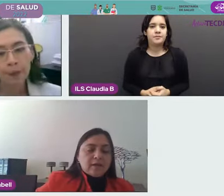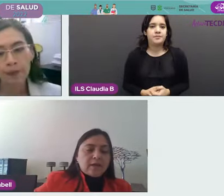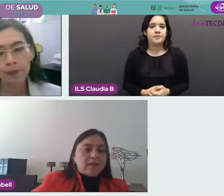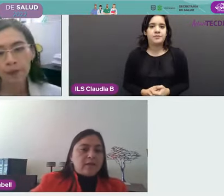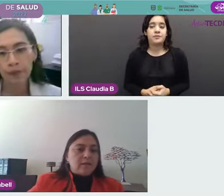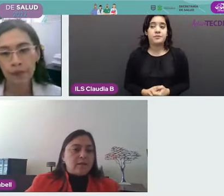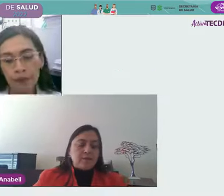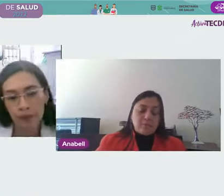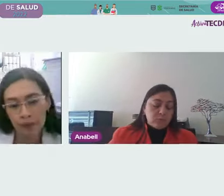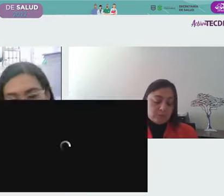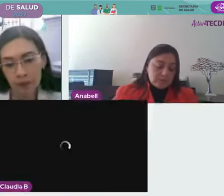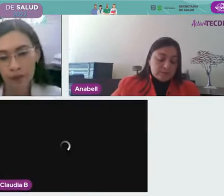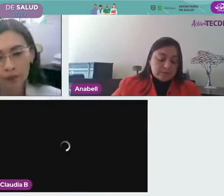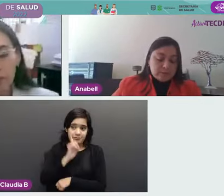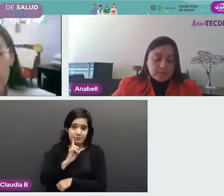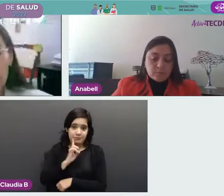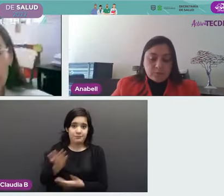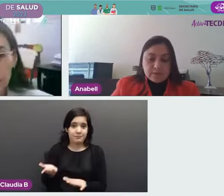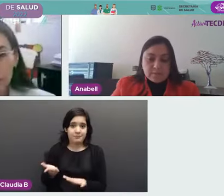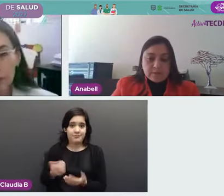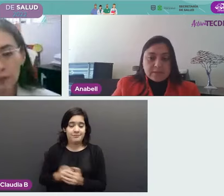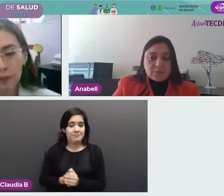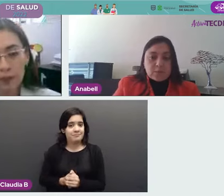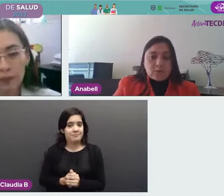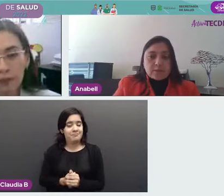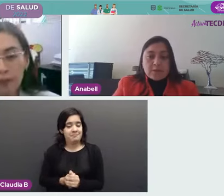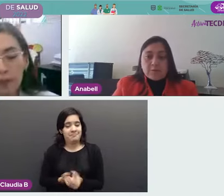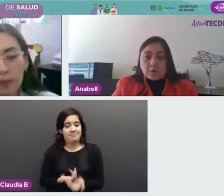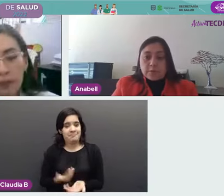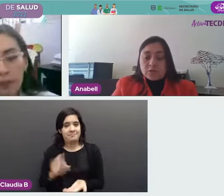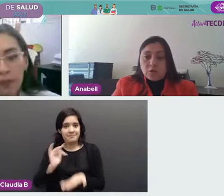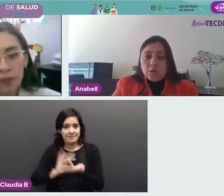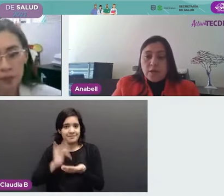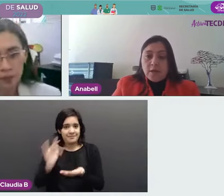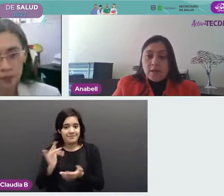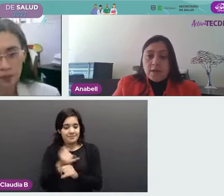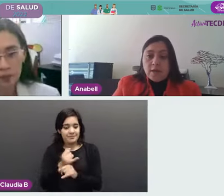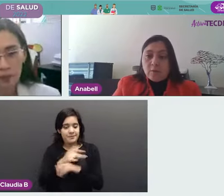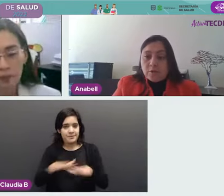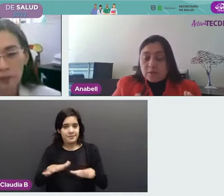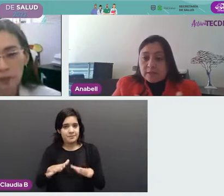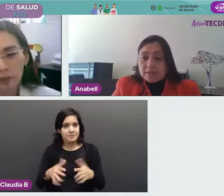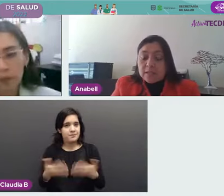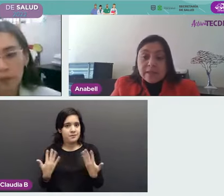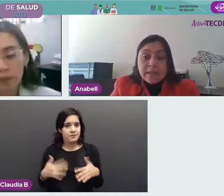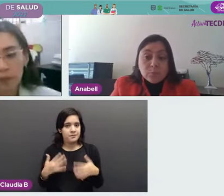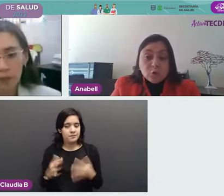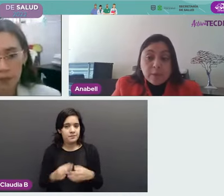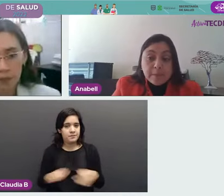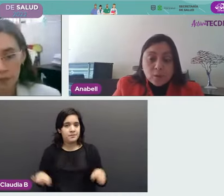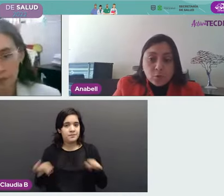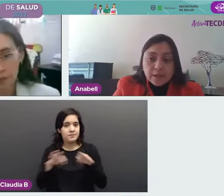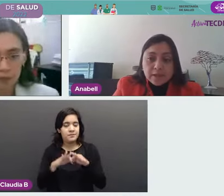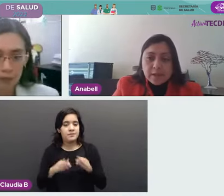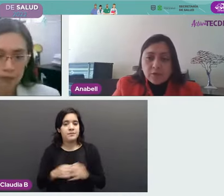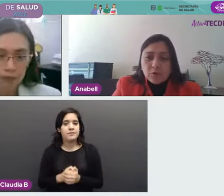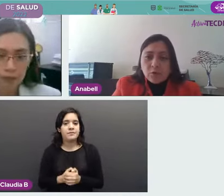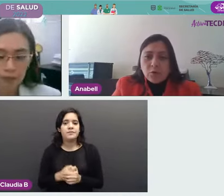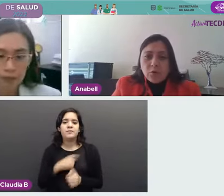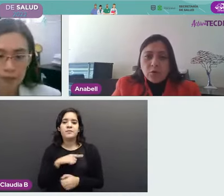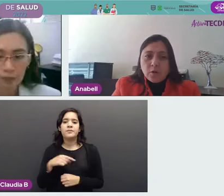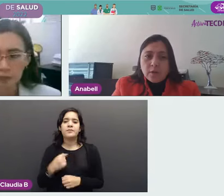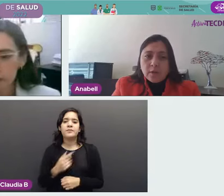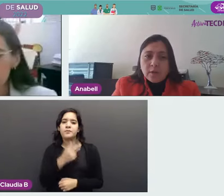Doctora, ¿qué? Bueno, antes que nada, muchísimas gracias por esta información. Bueno, gracias. Teníamos una pregunta que